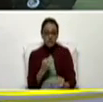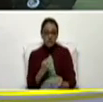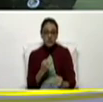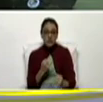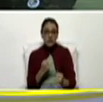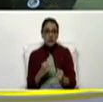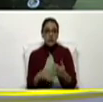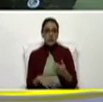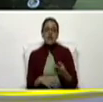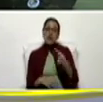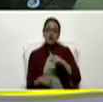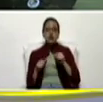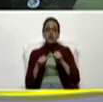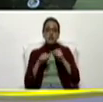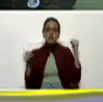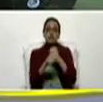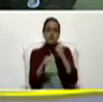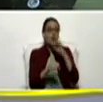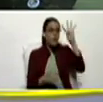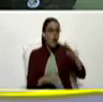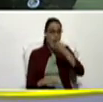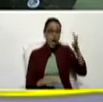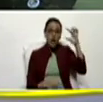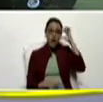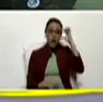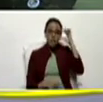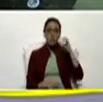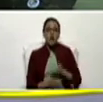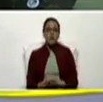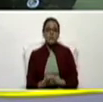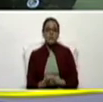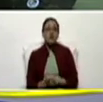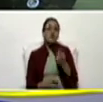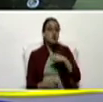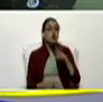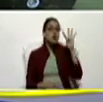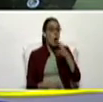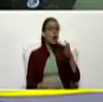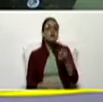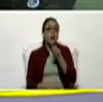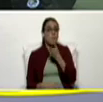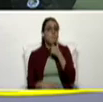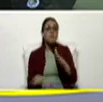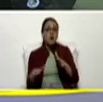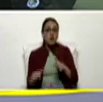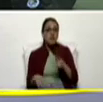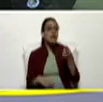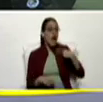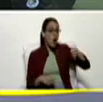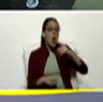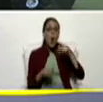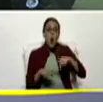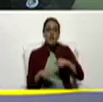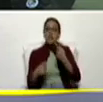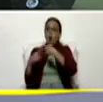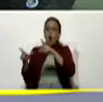contacto y Seguir nuestra agenda tenemos una agenda bonita ahorita buena esperando verdad